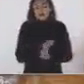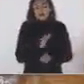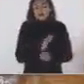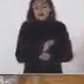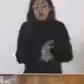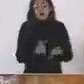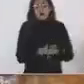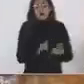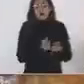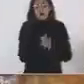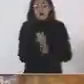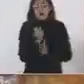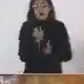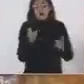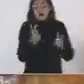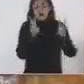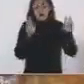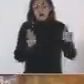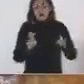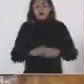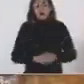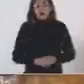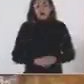la definición de este tema.